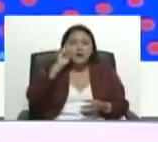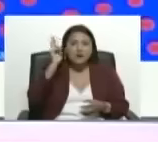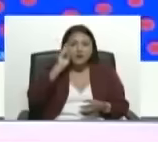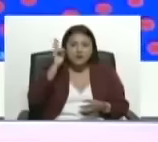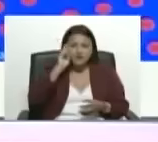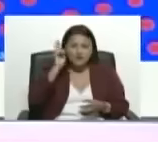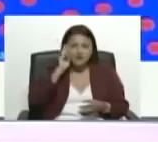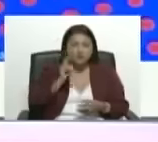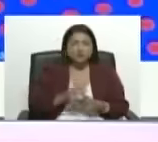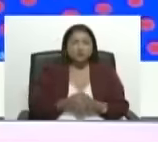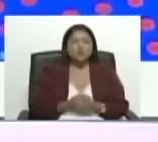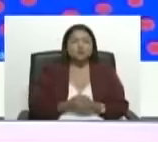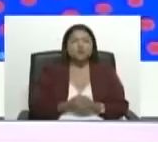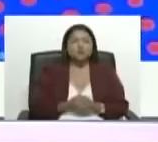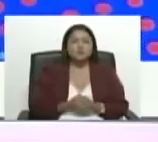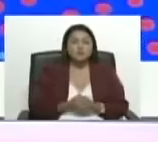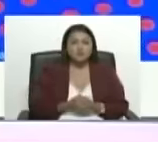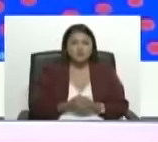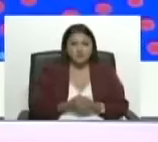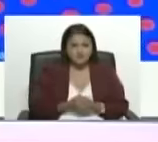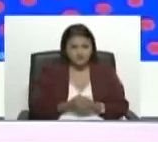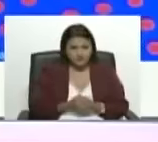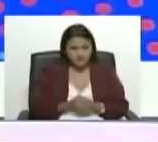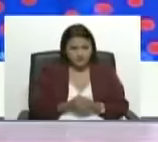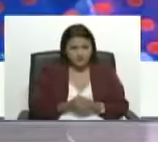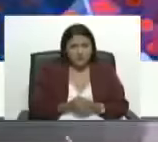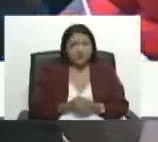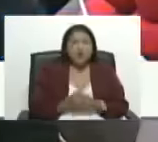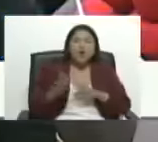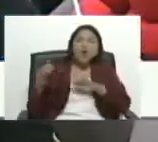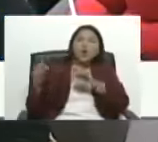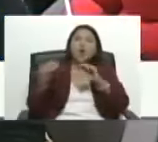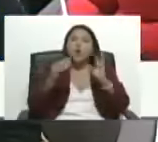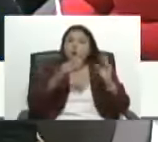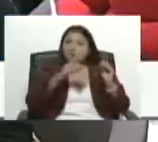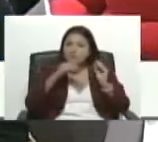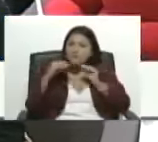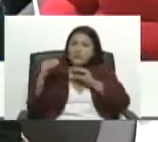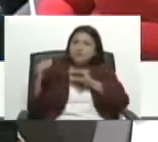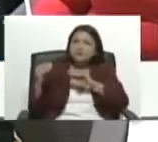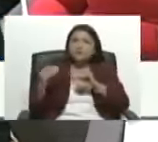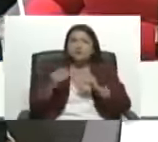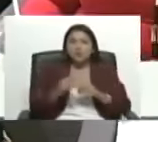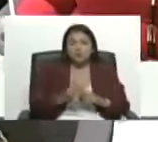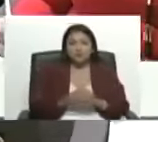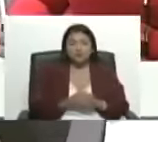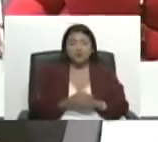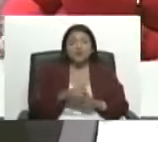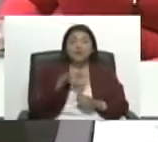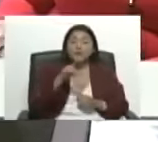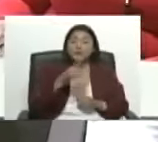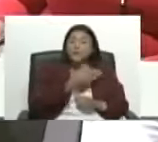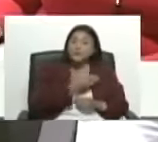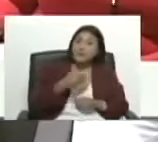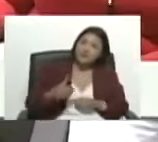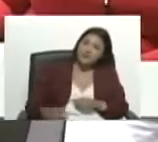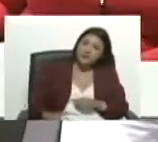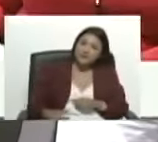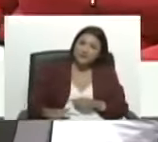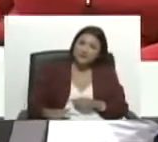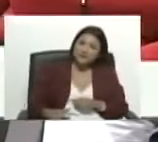presidente Nicolás Maduro en conversaciones donde el presidente ha buscado mediadores